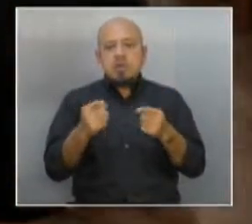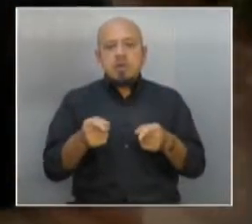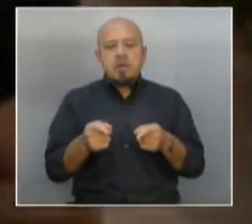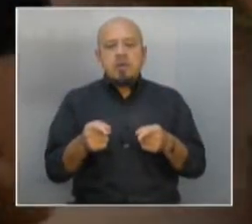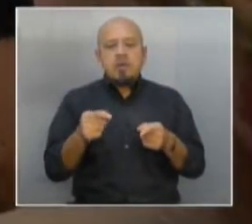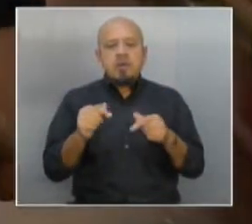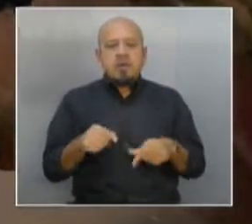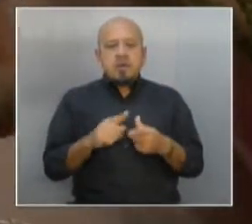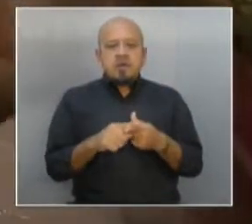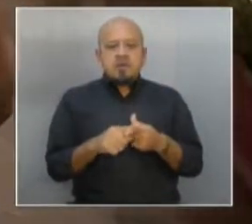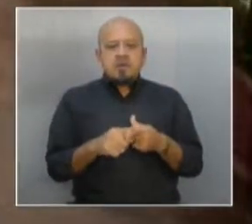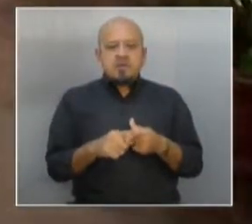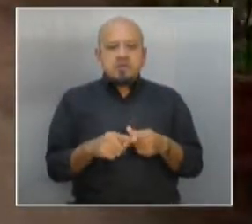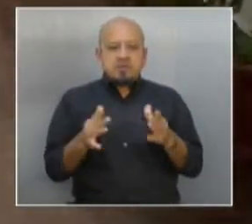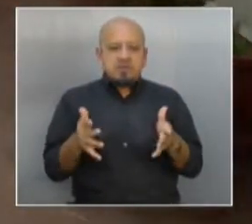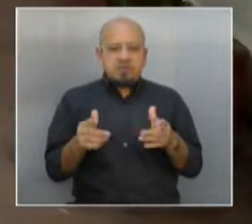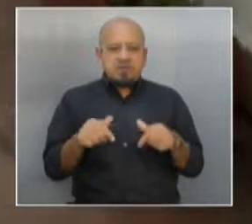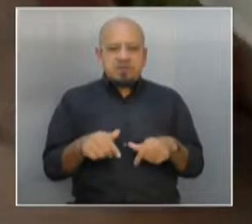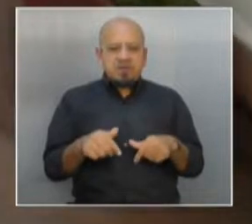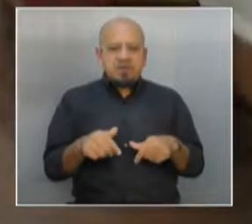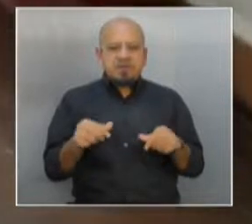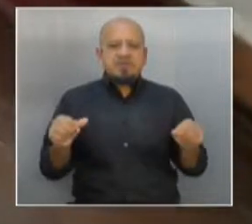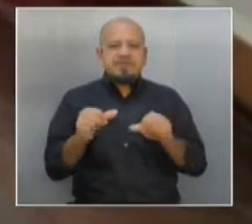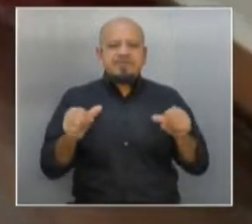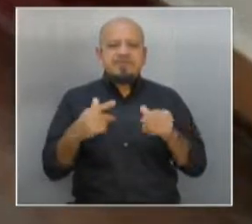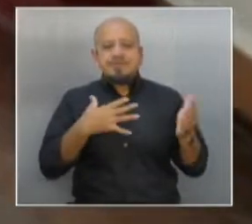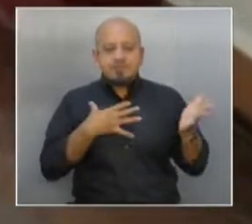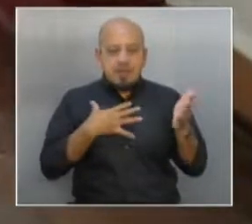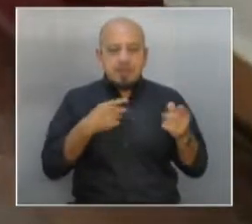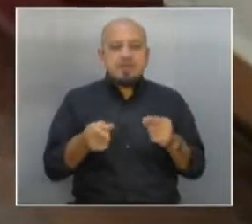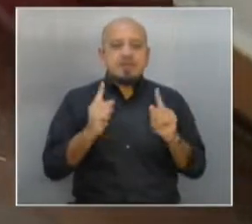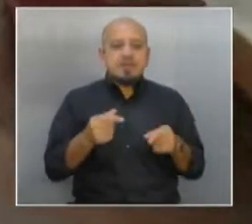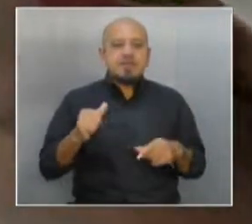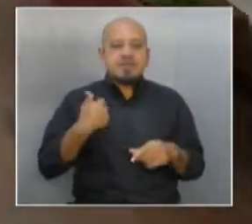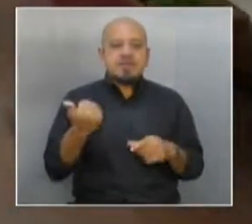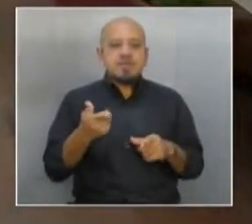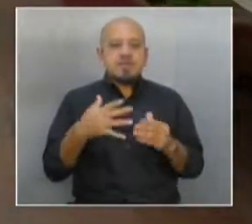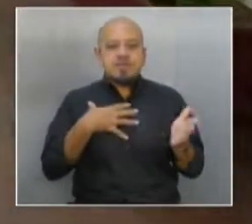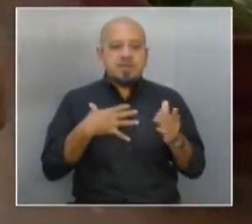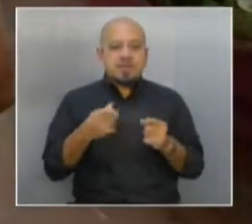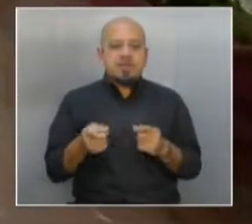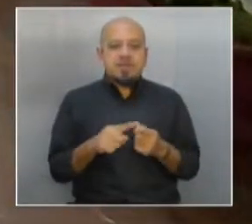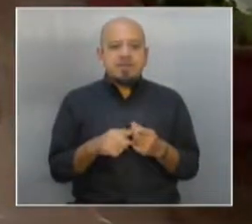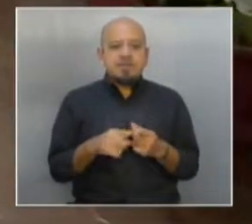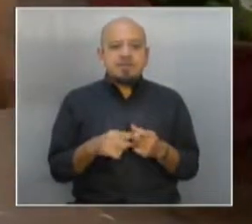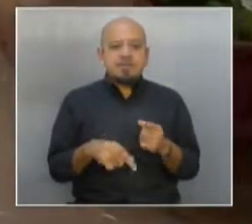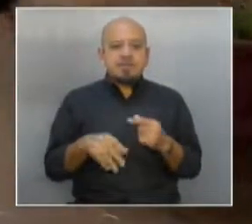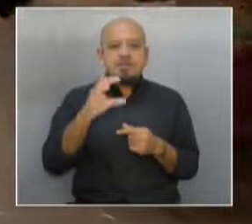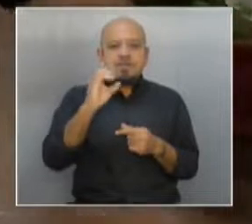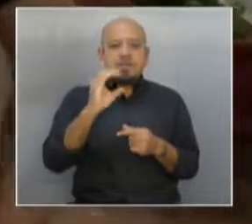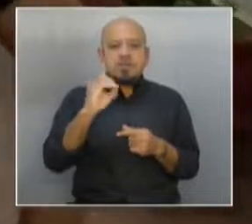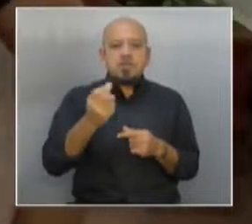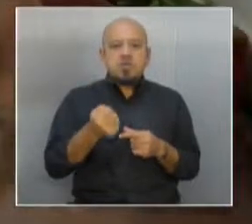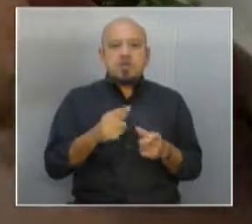recibirnos. Debo confesar que estuvimos tirando unos pasos también, ¿no? Excelente. Aprovechamos y gozamos. Para volver a ser mococo era imposible no tirar